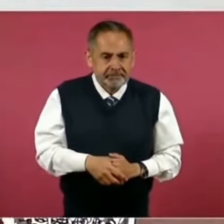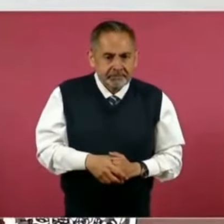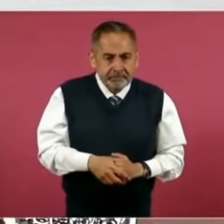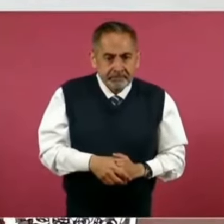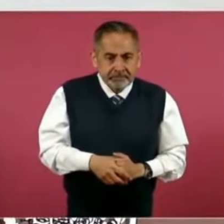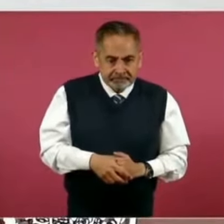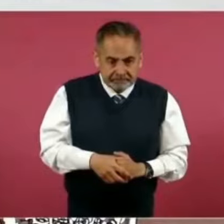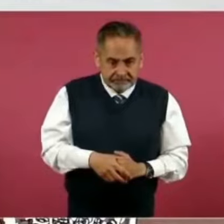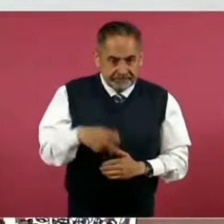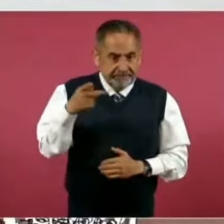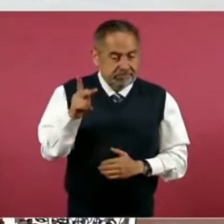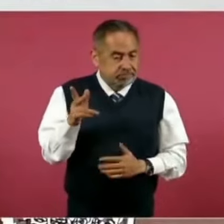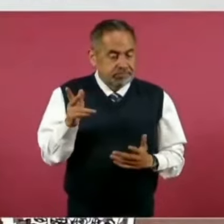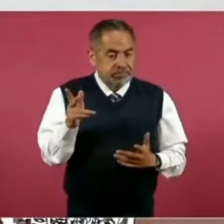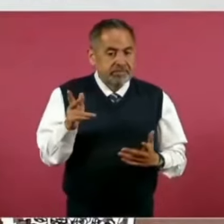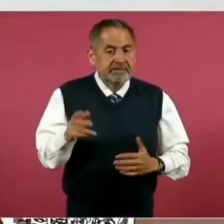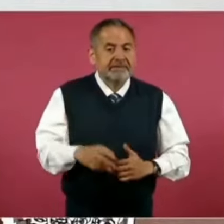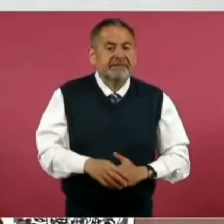Sin embargo,